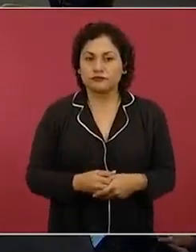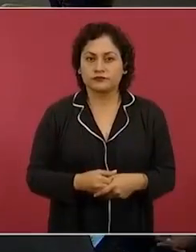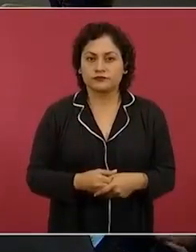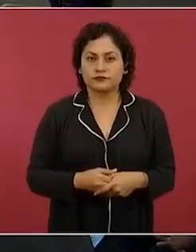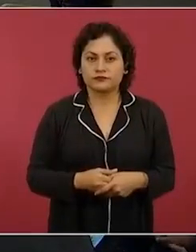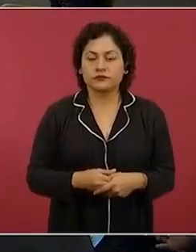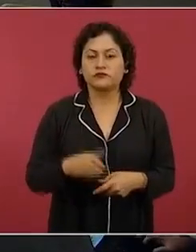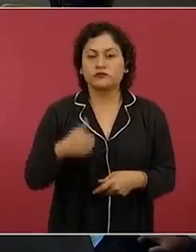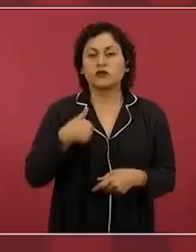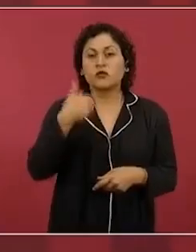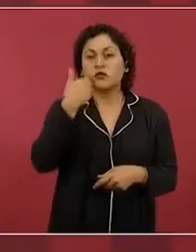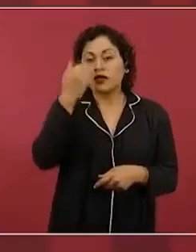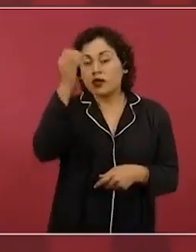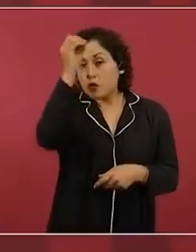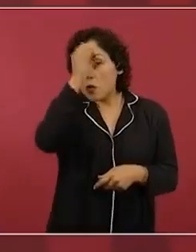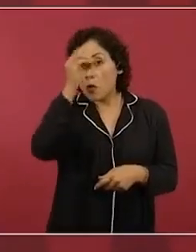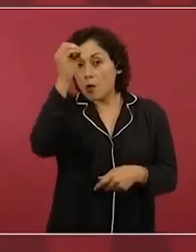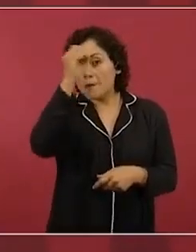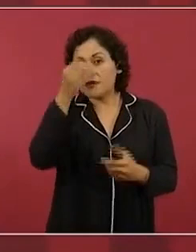opinar